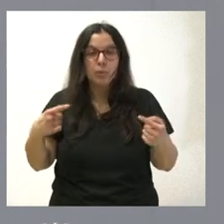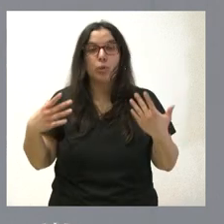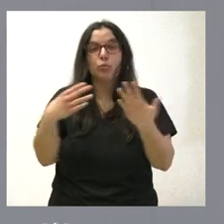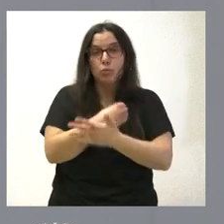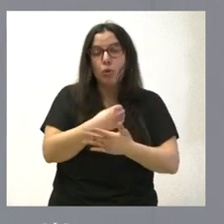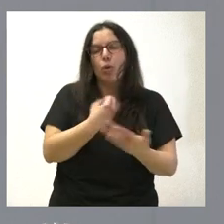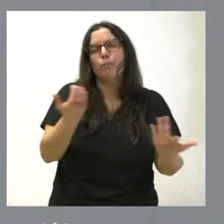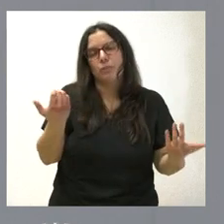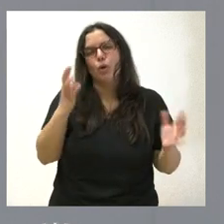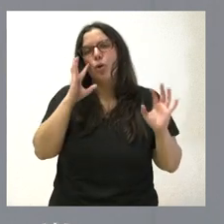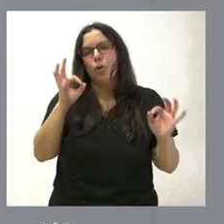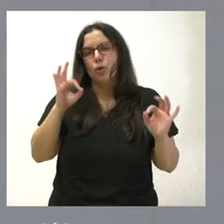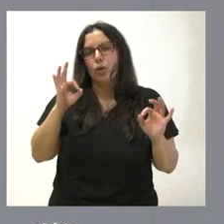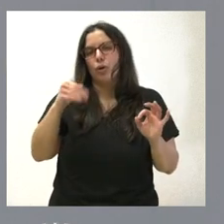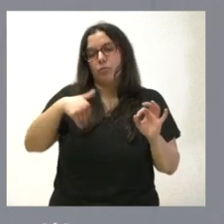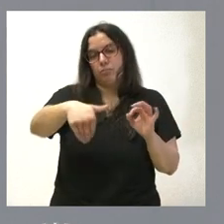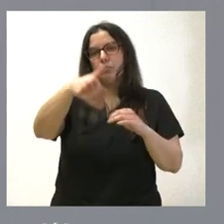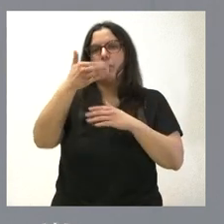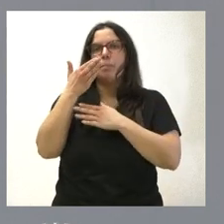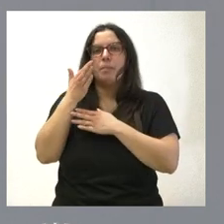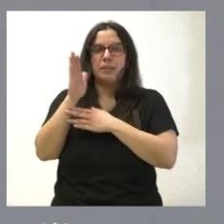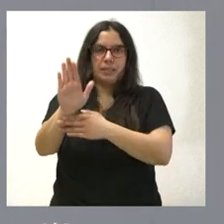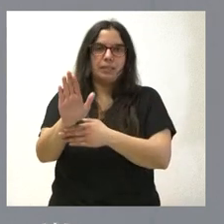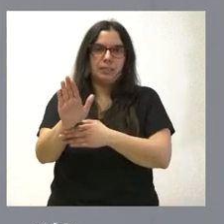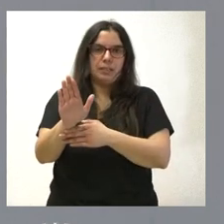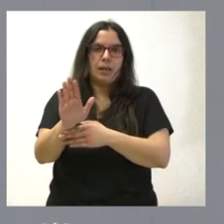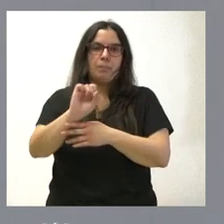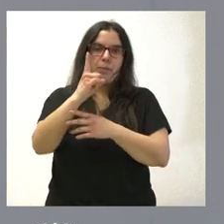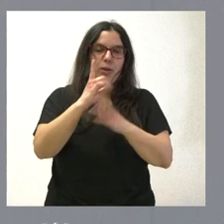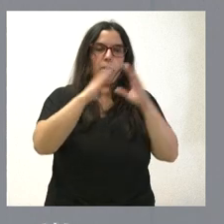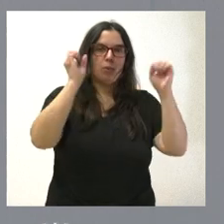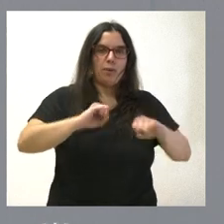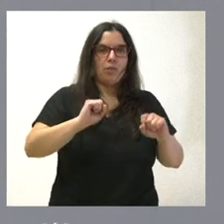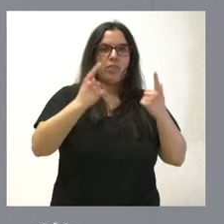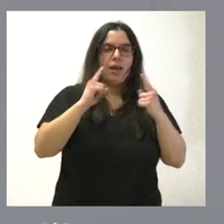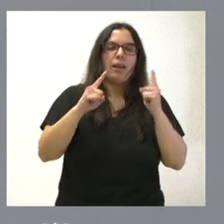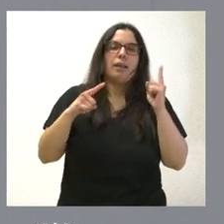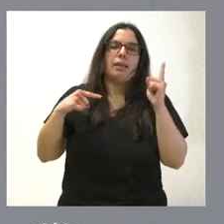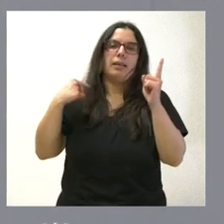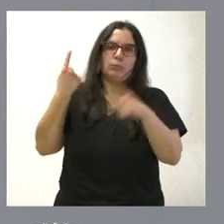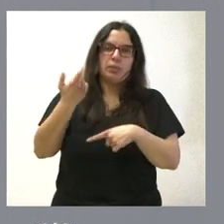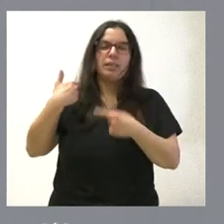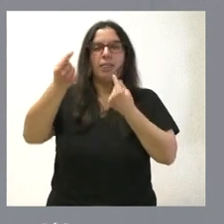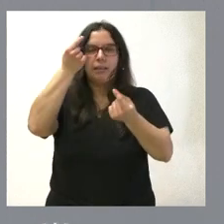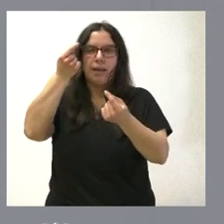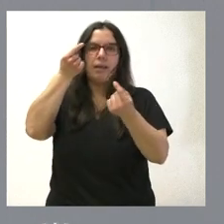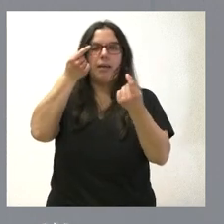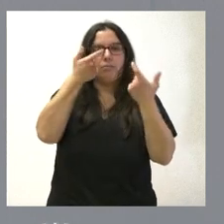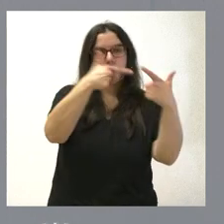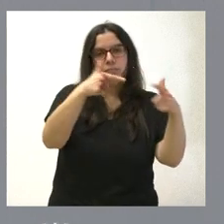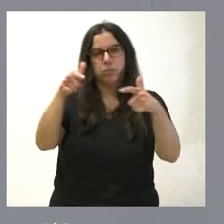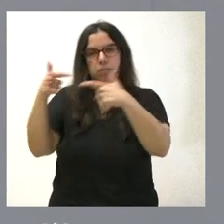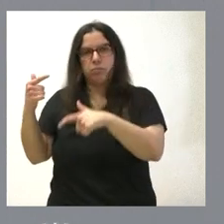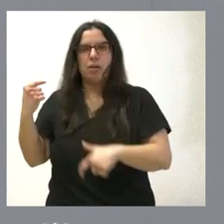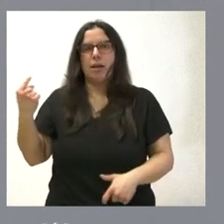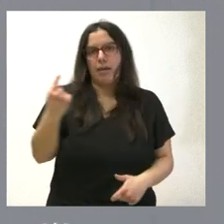lo presentaremos el momento en que lo eh aprobemos formalmente y ahí Le podremos dar información de cada una de las partidas